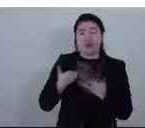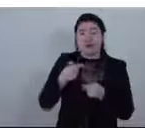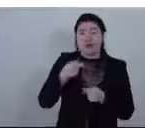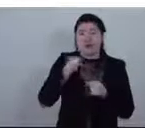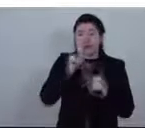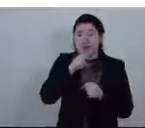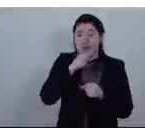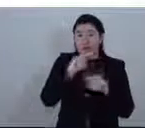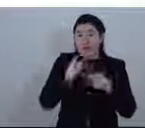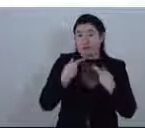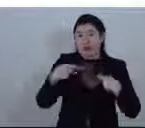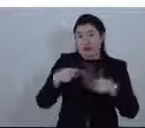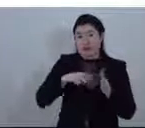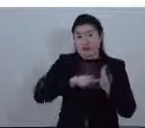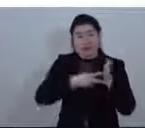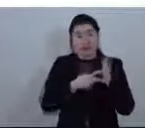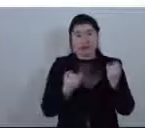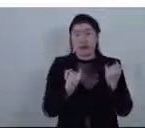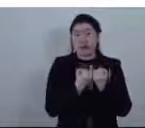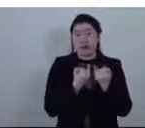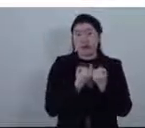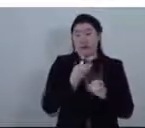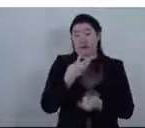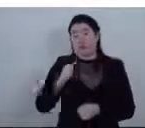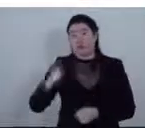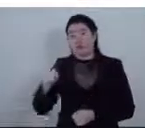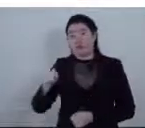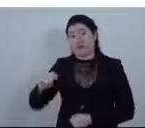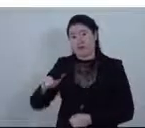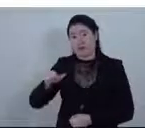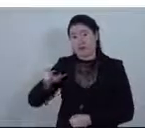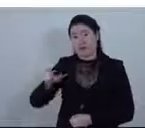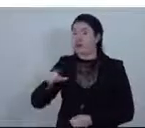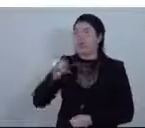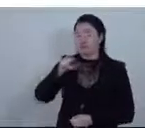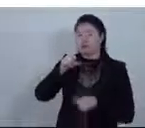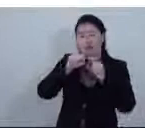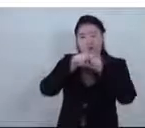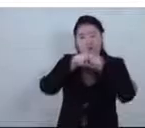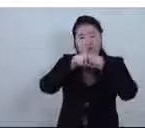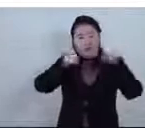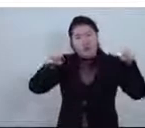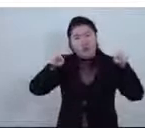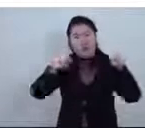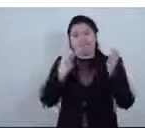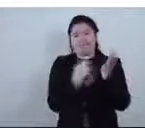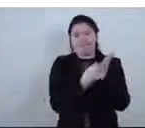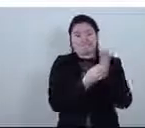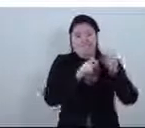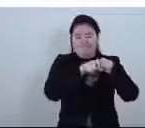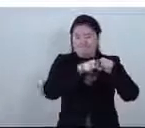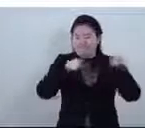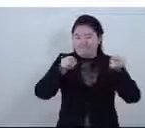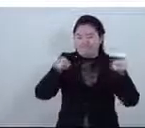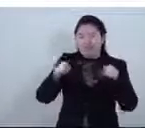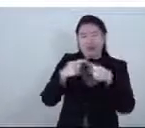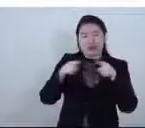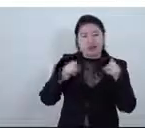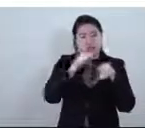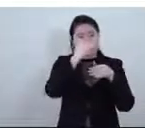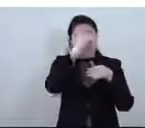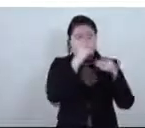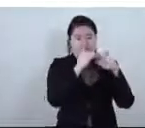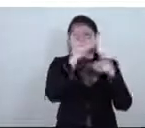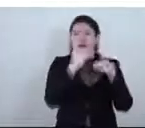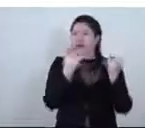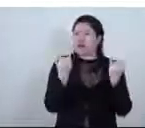ingenieros civiles expertos. Figura 4.1.16, detalle de varillas. La distancia entre el acero de refuerzo y la superficie superior de la